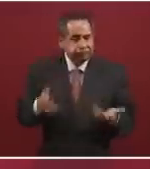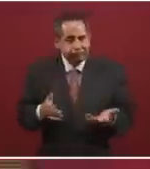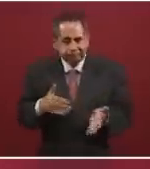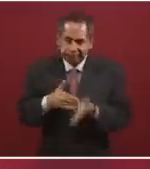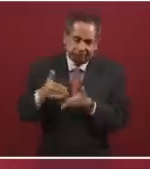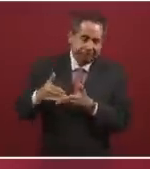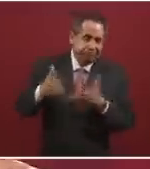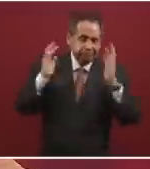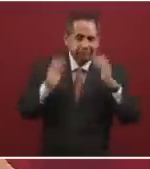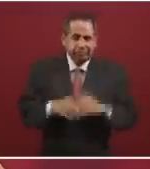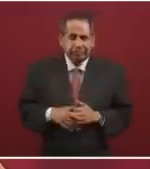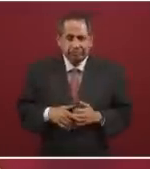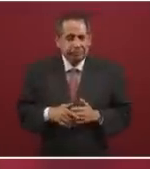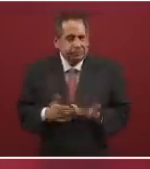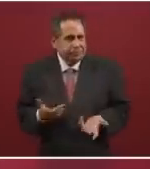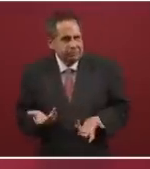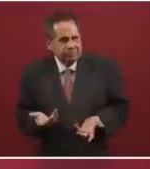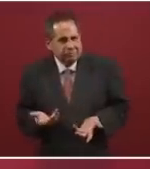miles, yo no sé qué hacían